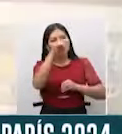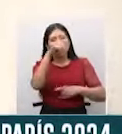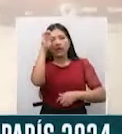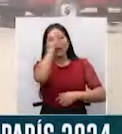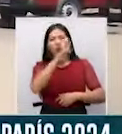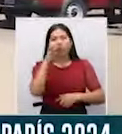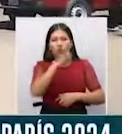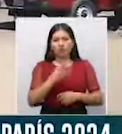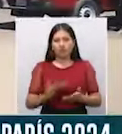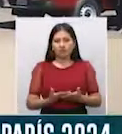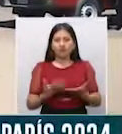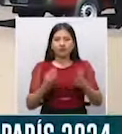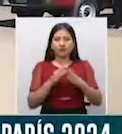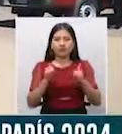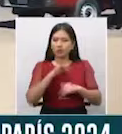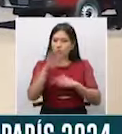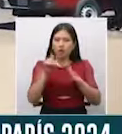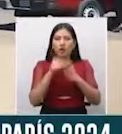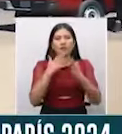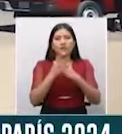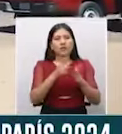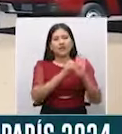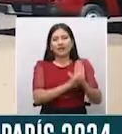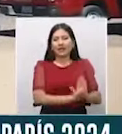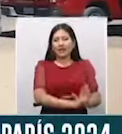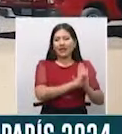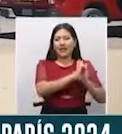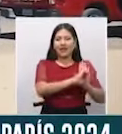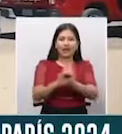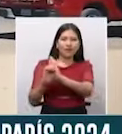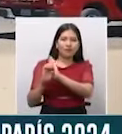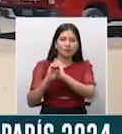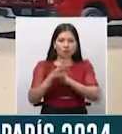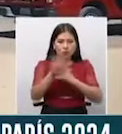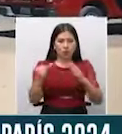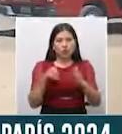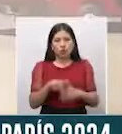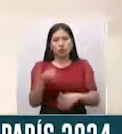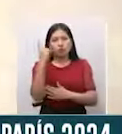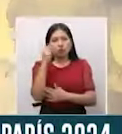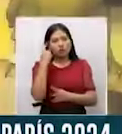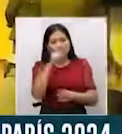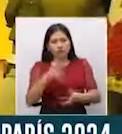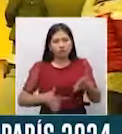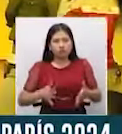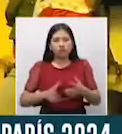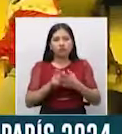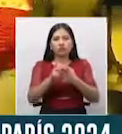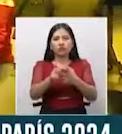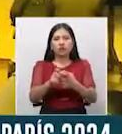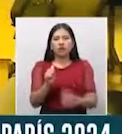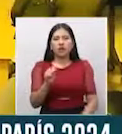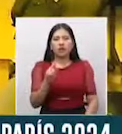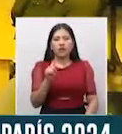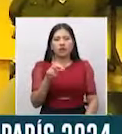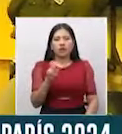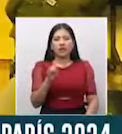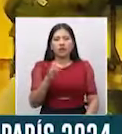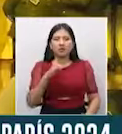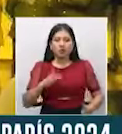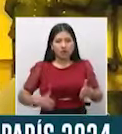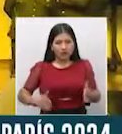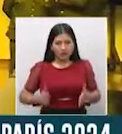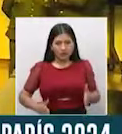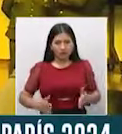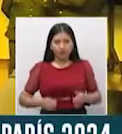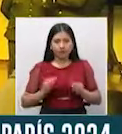toda Bolivia. Que es un referente para todos, un ejemplo para seguir lo que significa el atletismo. Pues la verdad no se puede describir, ¿no?, la emoción que uno siente